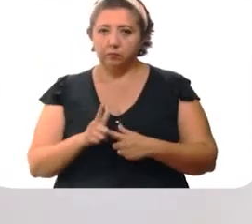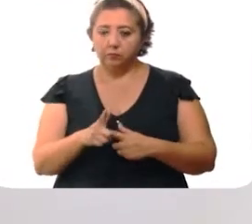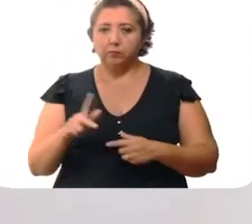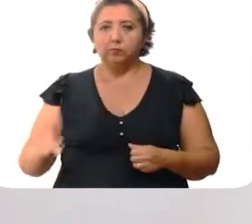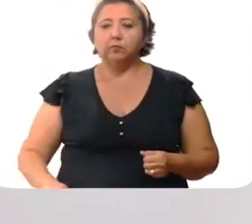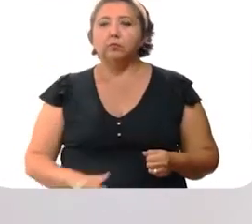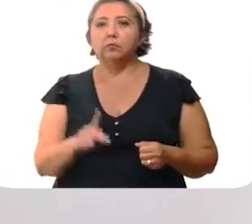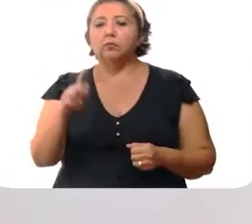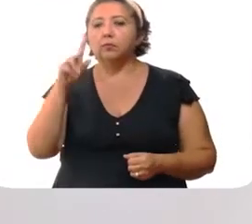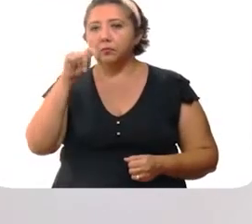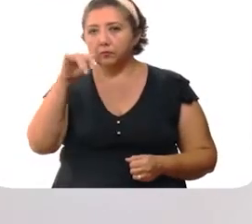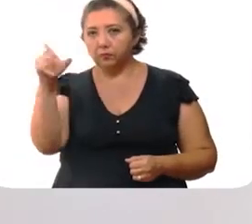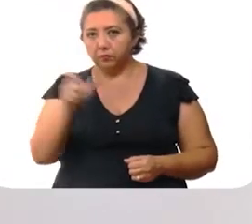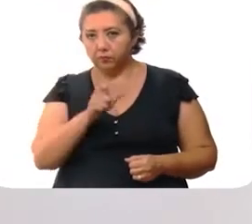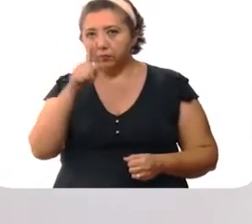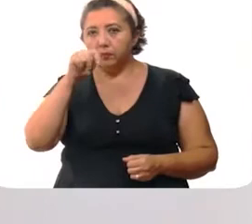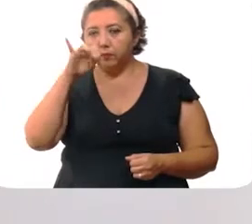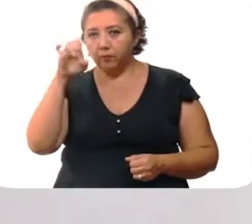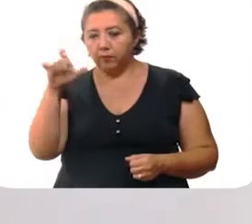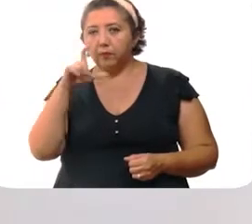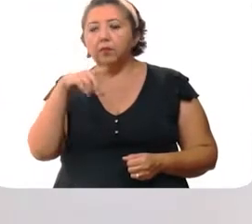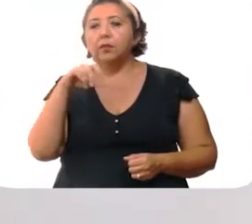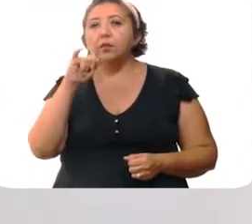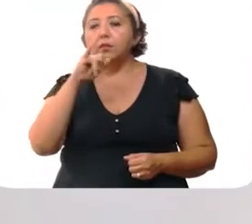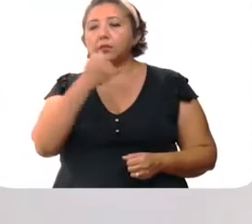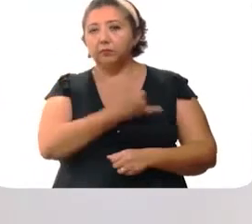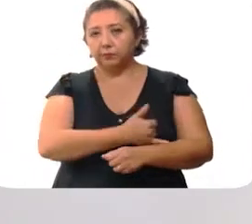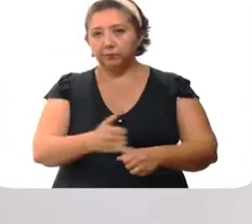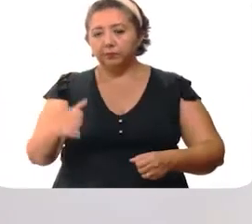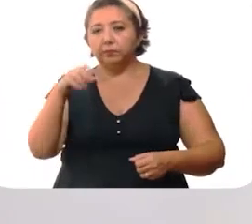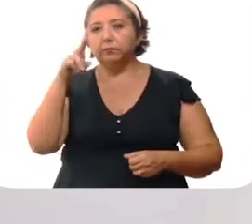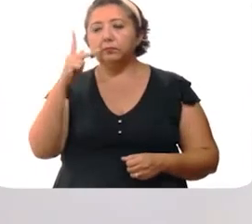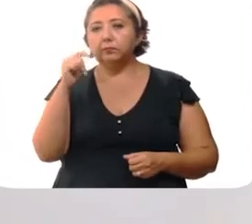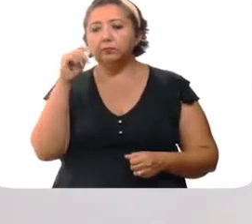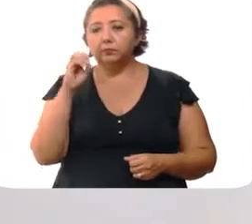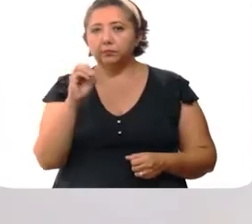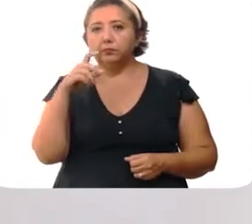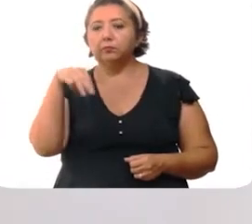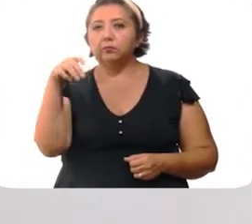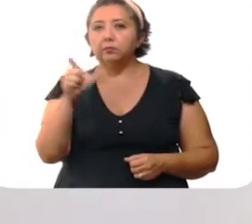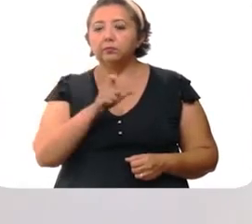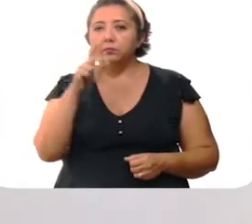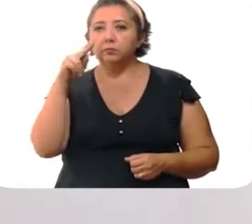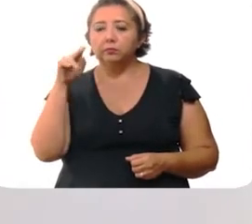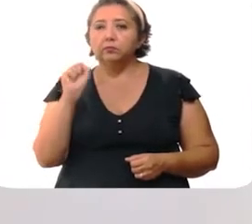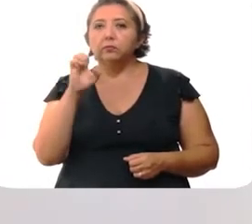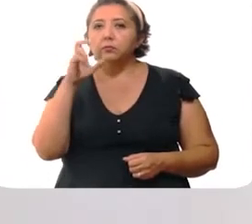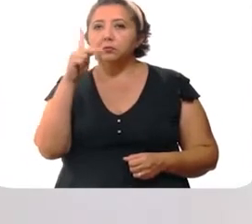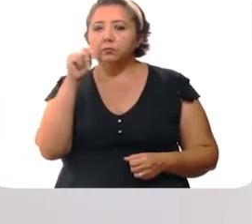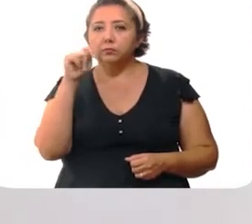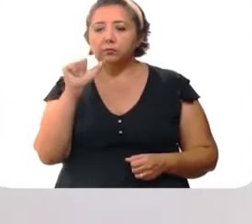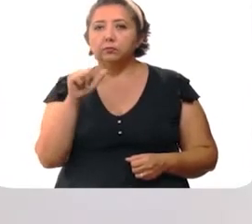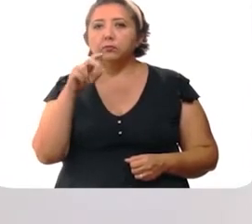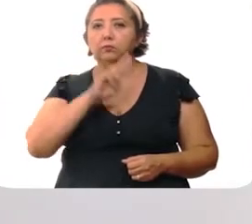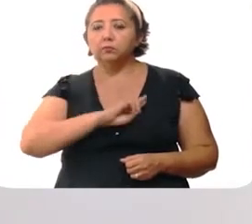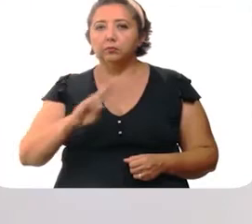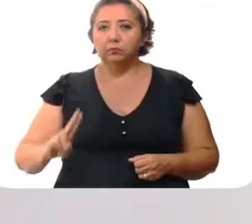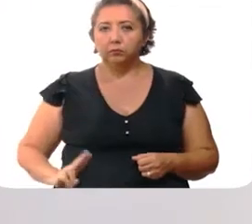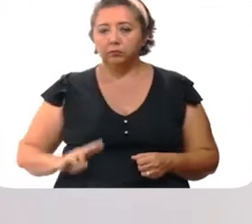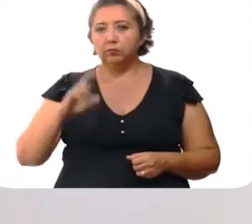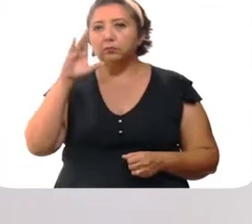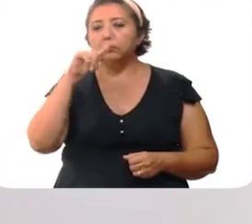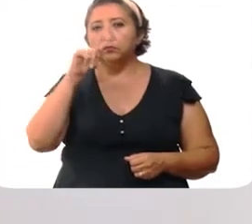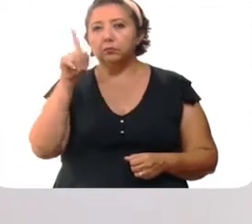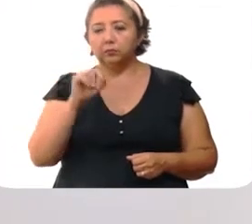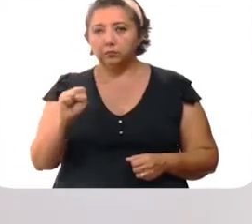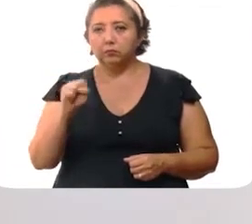municipios: Tecash, Ticul, Izamal, Peto, Maxcanú, Tixcocop, Temozón, Espita, Motul, Umam, Buxots, Junucma